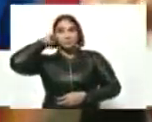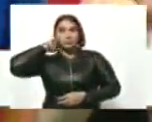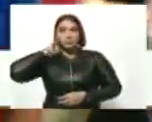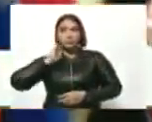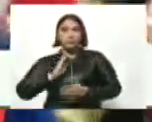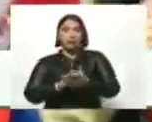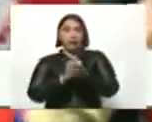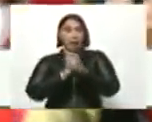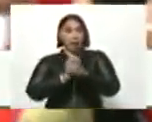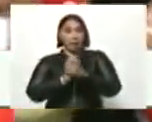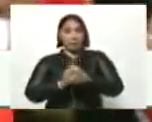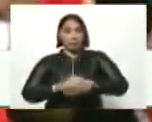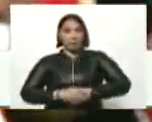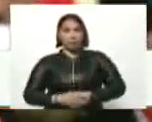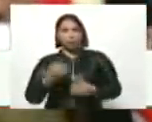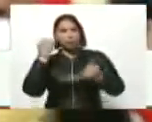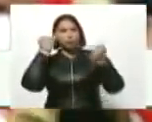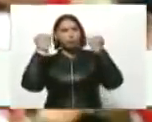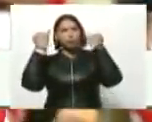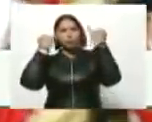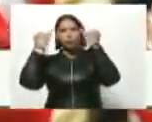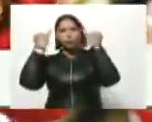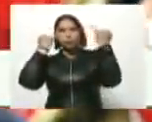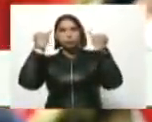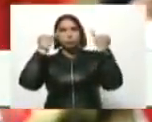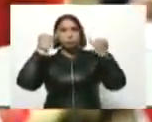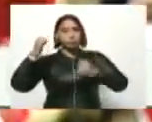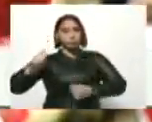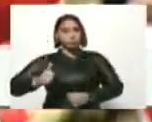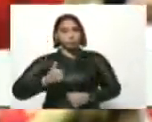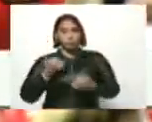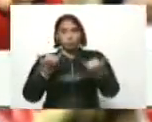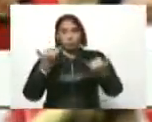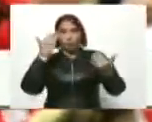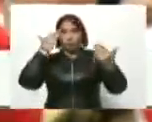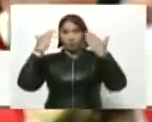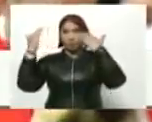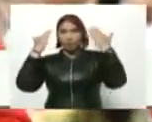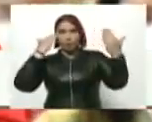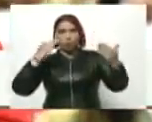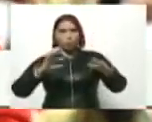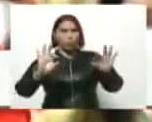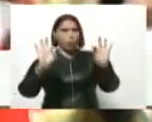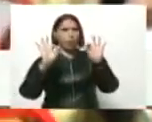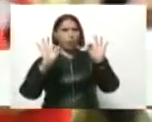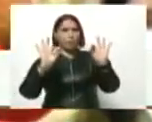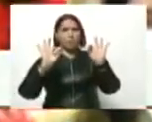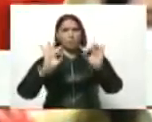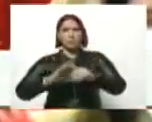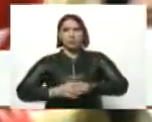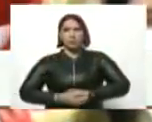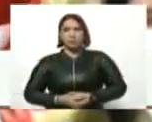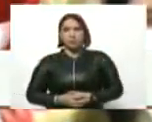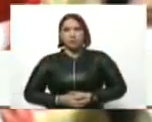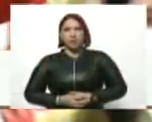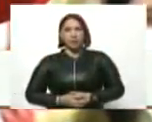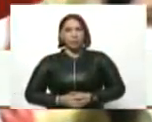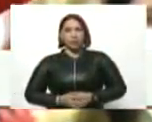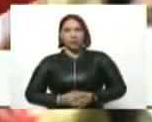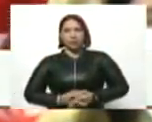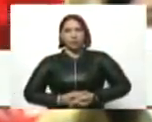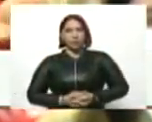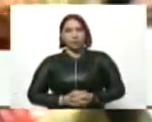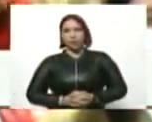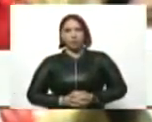compañeros, compañeras intelectuales. Y aprovecho de dar un saludo especial. Aquí está con nosotros hoy el embajador